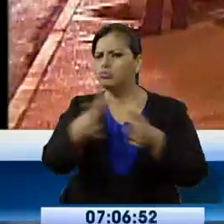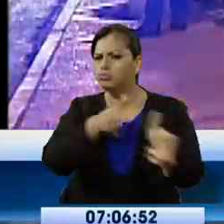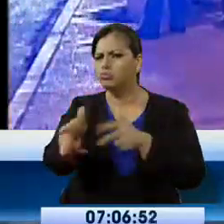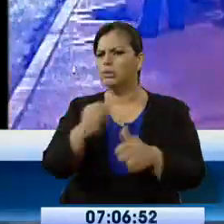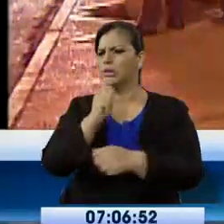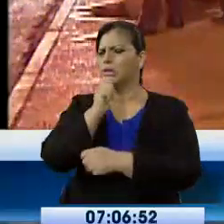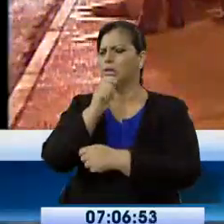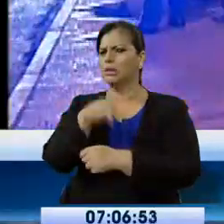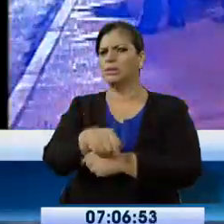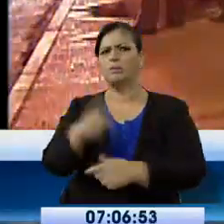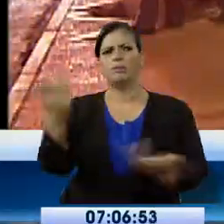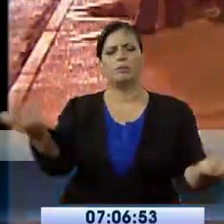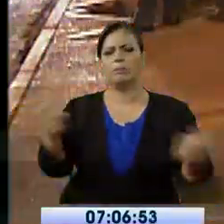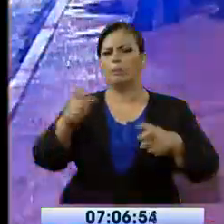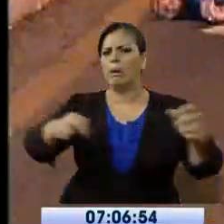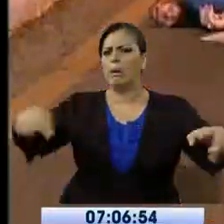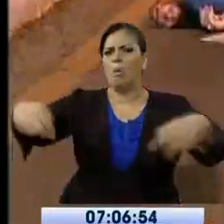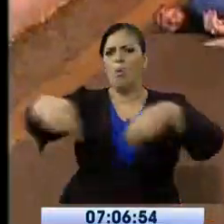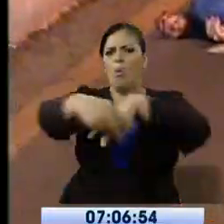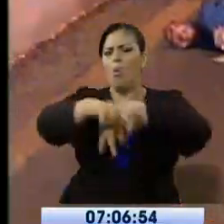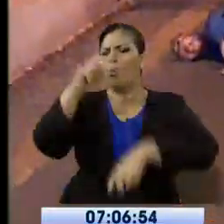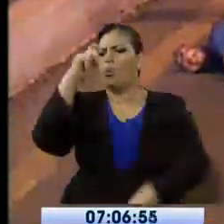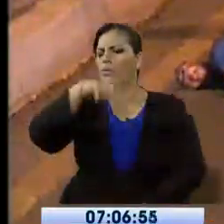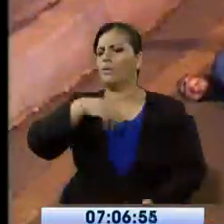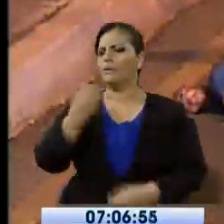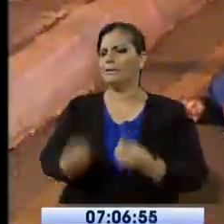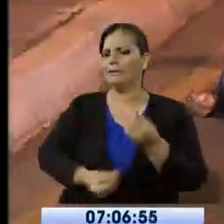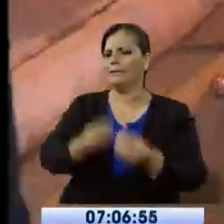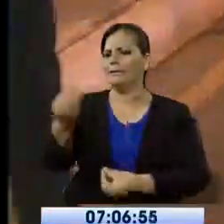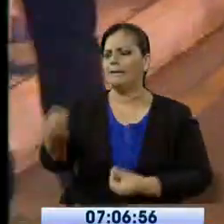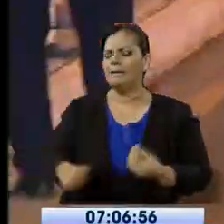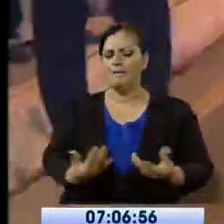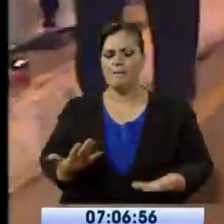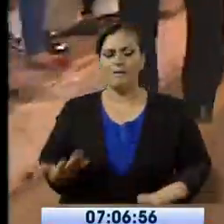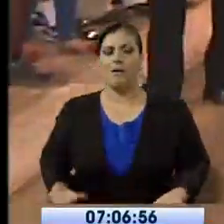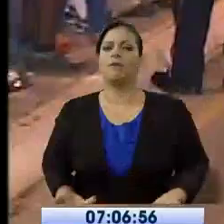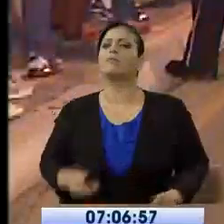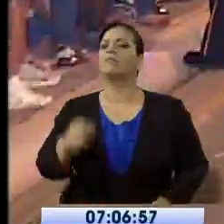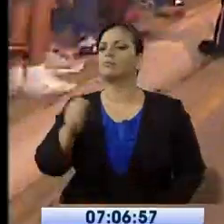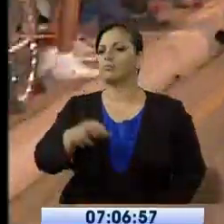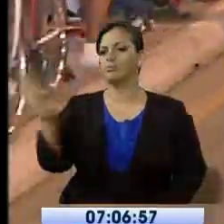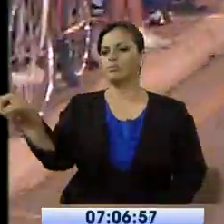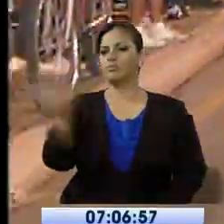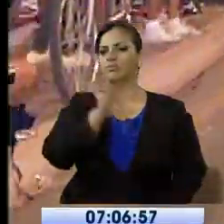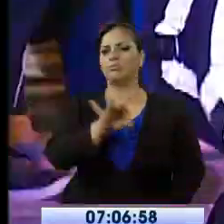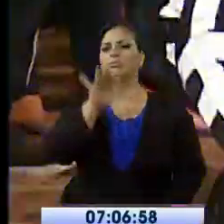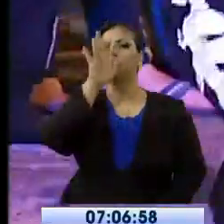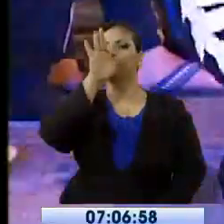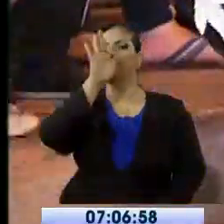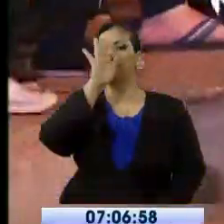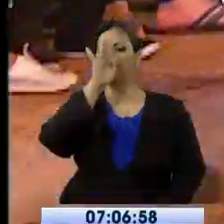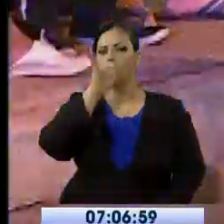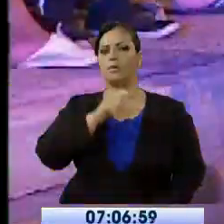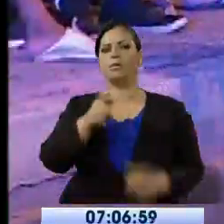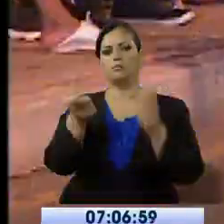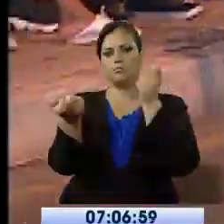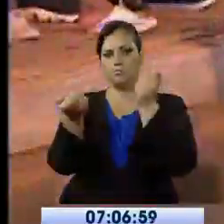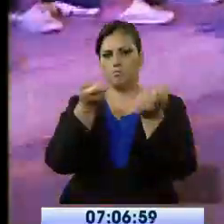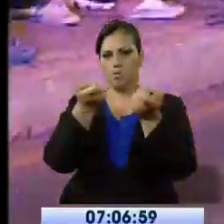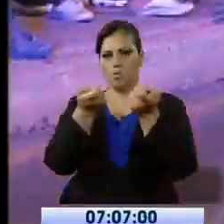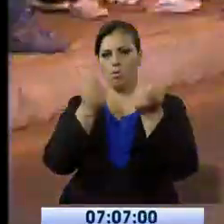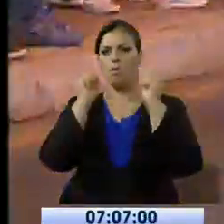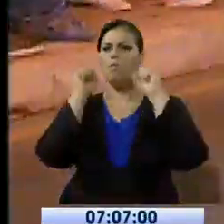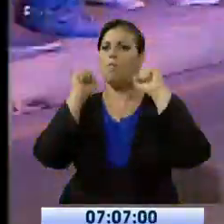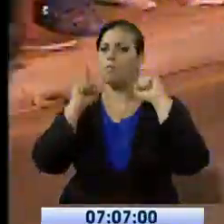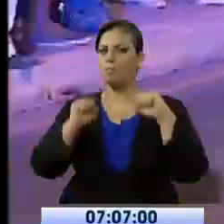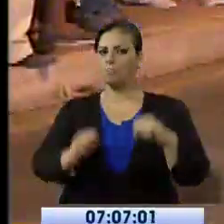nosotros inmediatamente lo que hacemos es poner como medida inmediata pues un agente de tránsito para que regule la circulación en el sector y